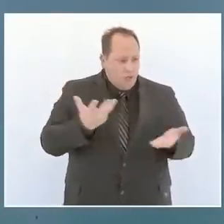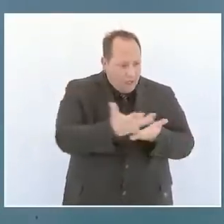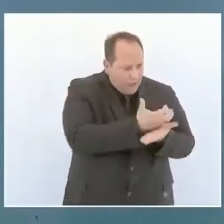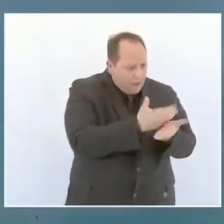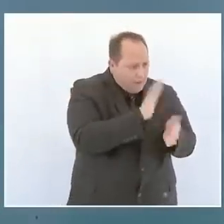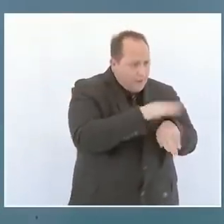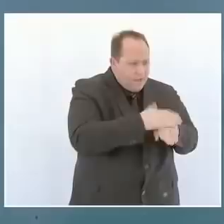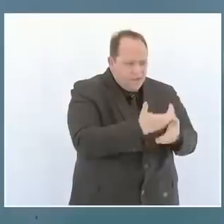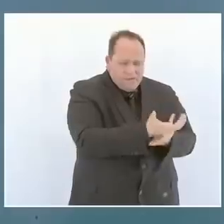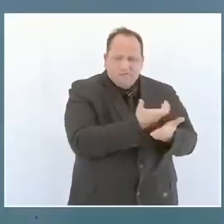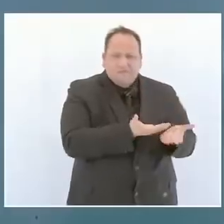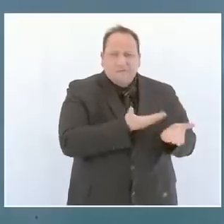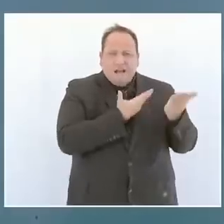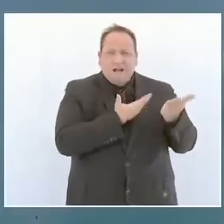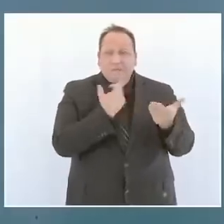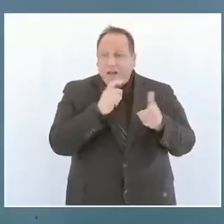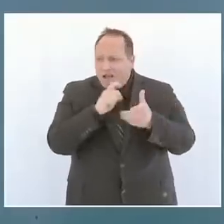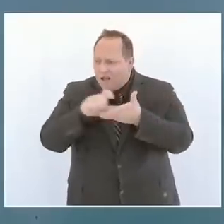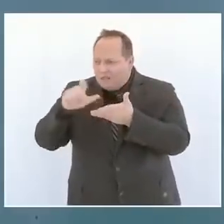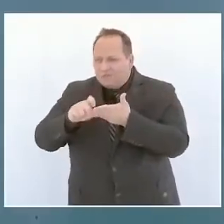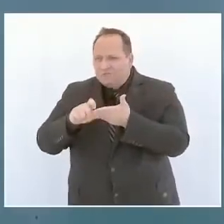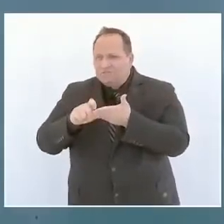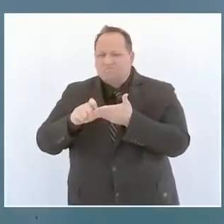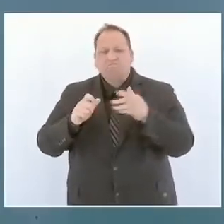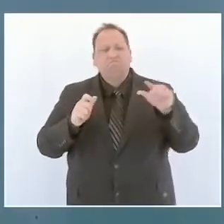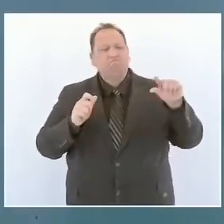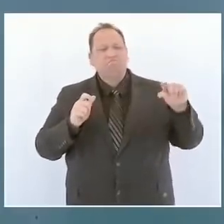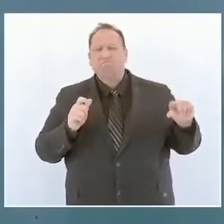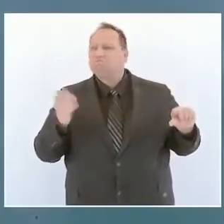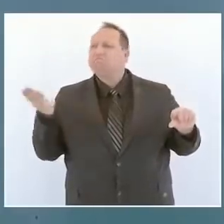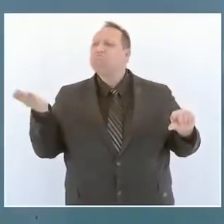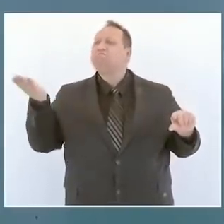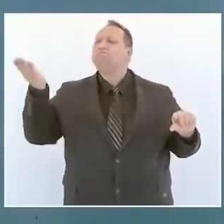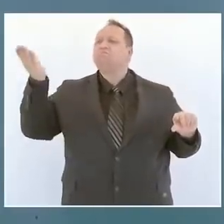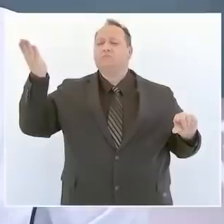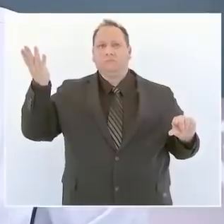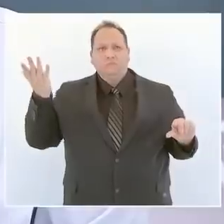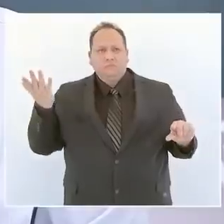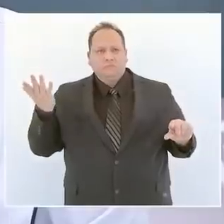ganar en poder adquisitivo, perdía.